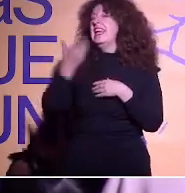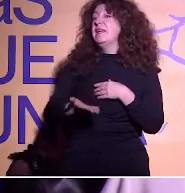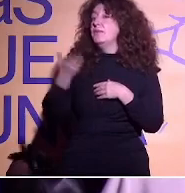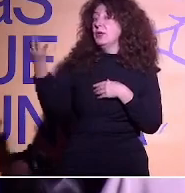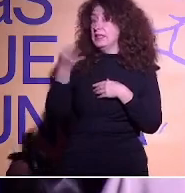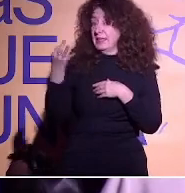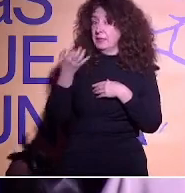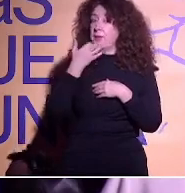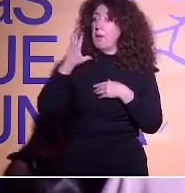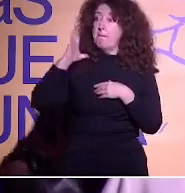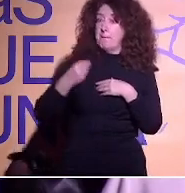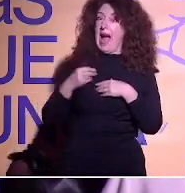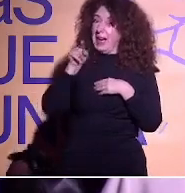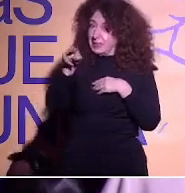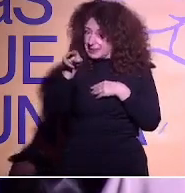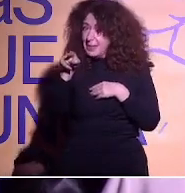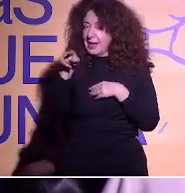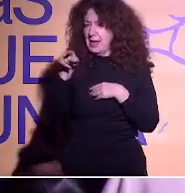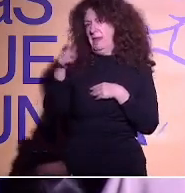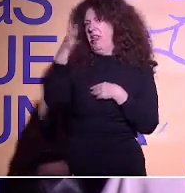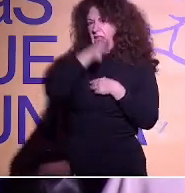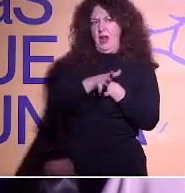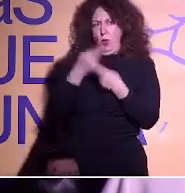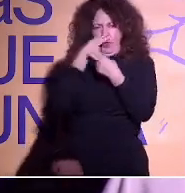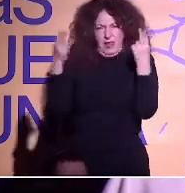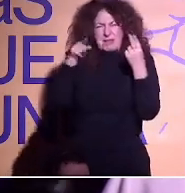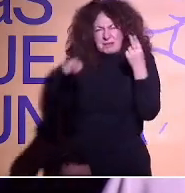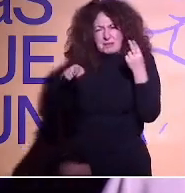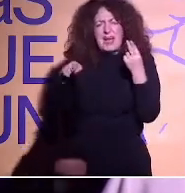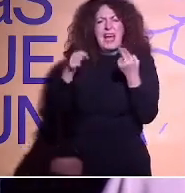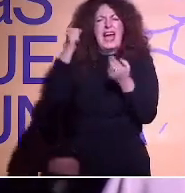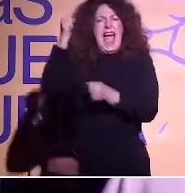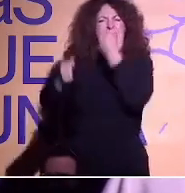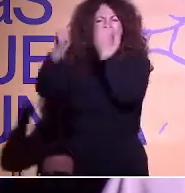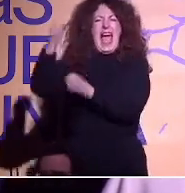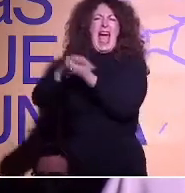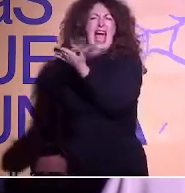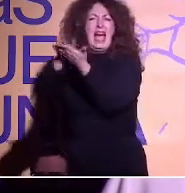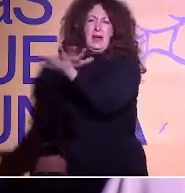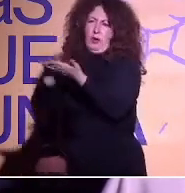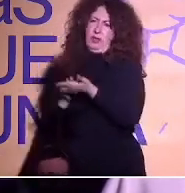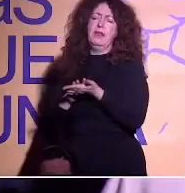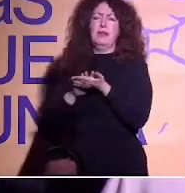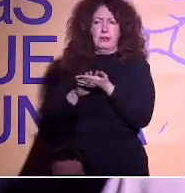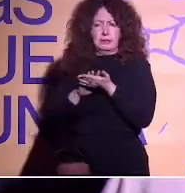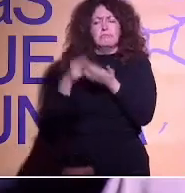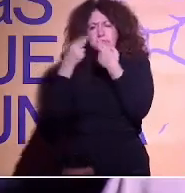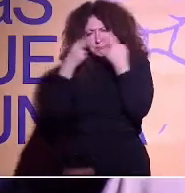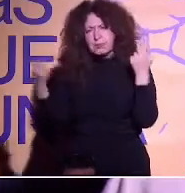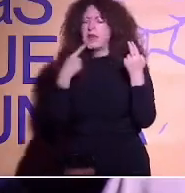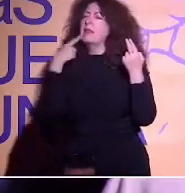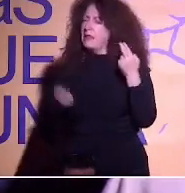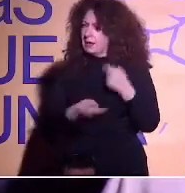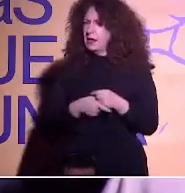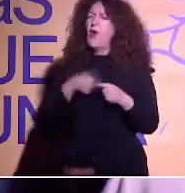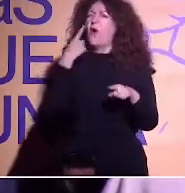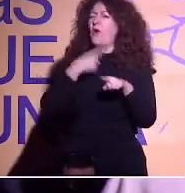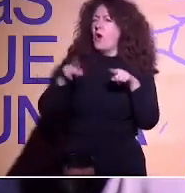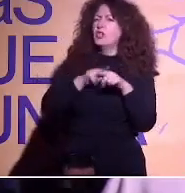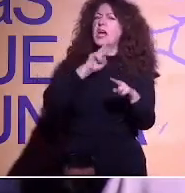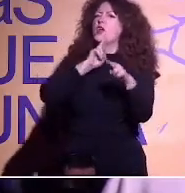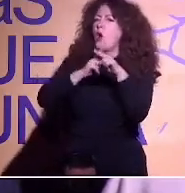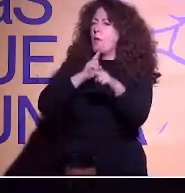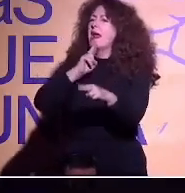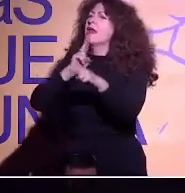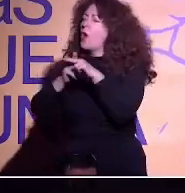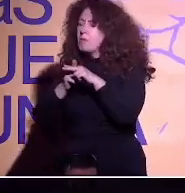lo que estamos viendo en Palestina es un genocidio creo que es importante a lasas